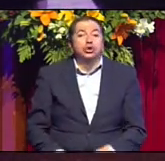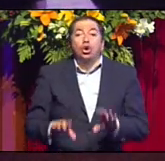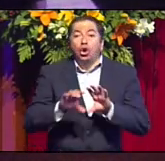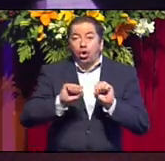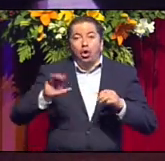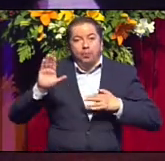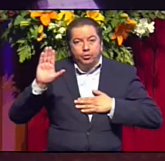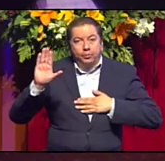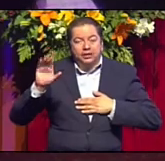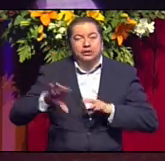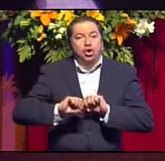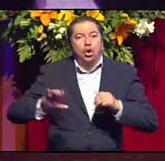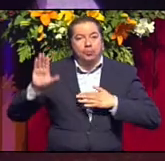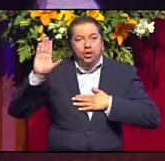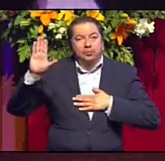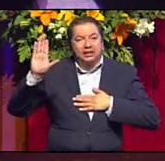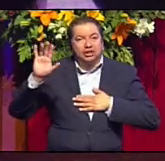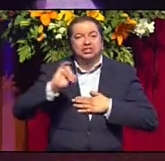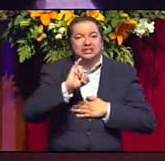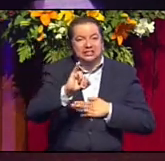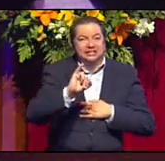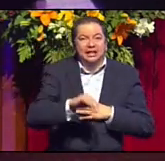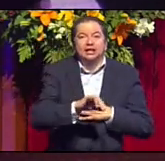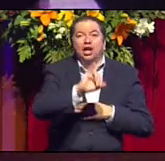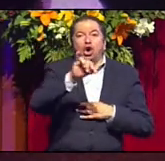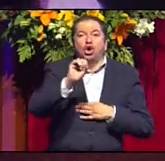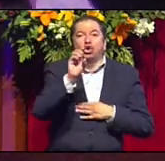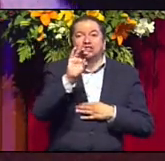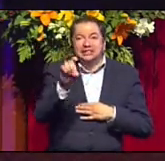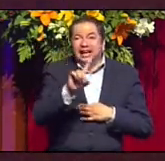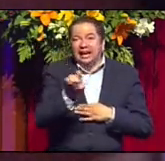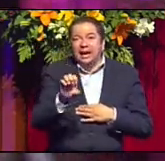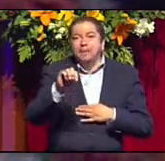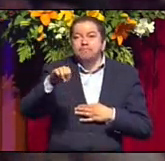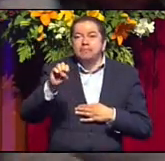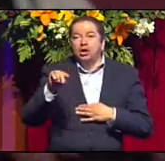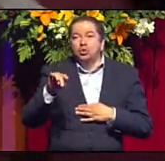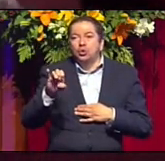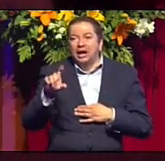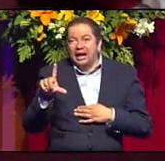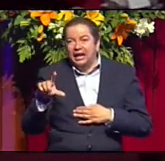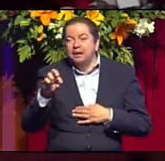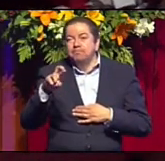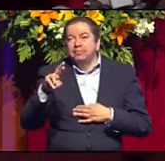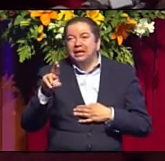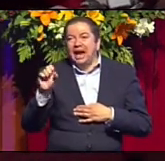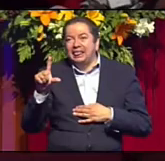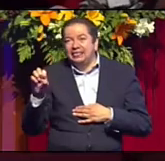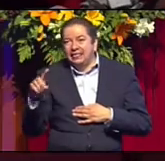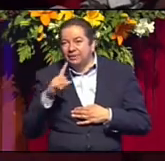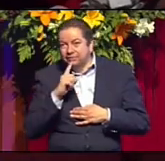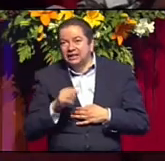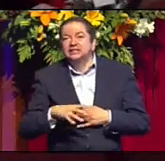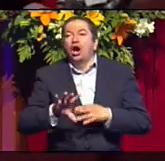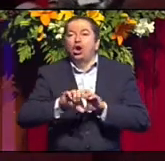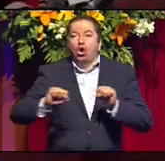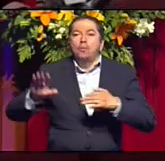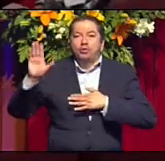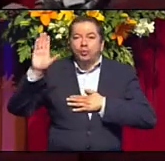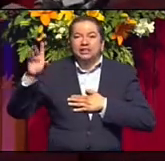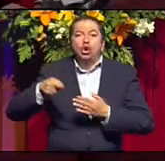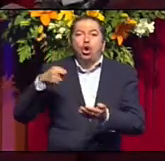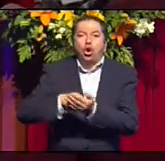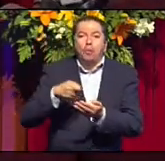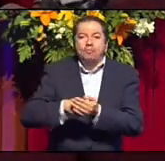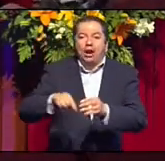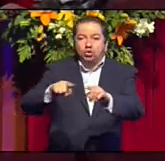Comprometida la compra del terreno. Ustedes lo escucharon, ¿no? José Manuel Peralta, seré mi vivienda, se ha comprometido a comprarnos un terreno